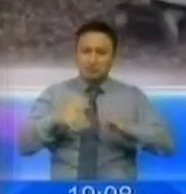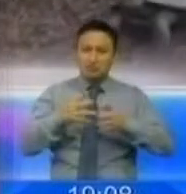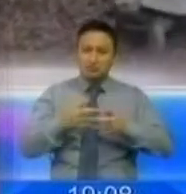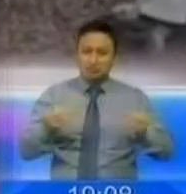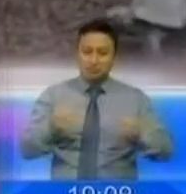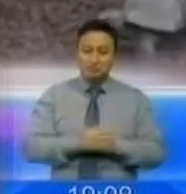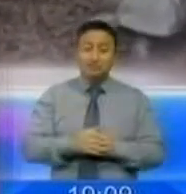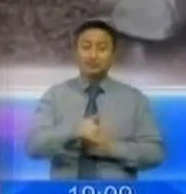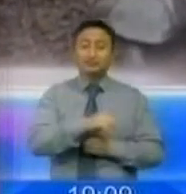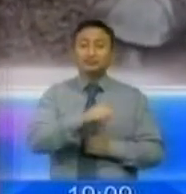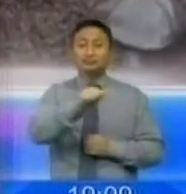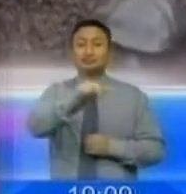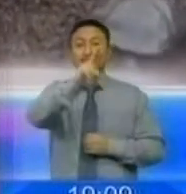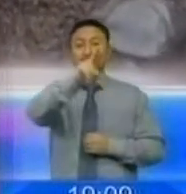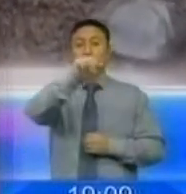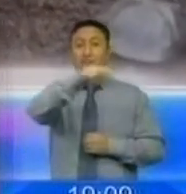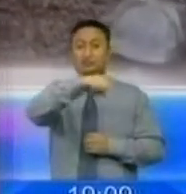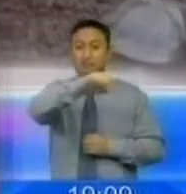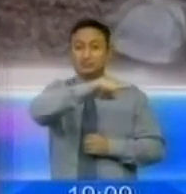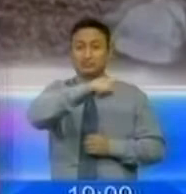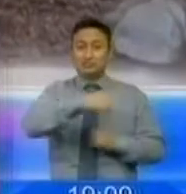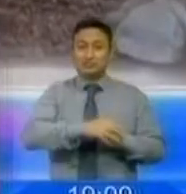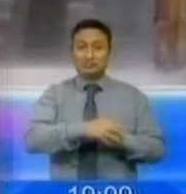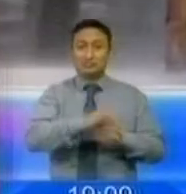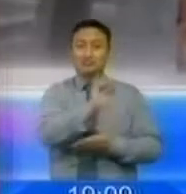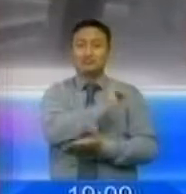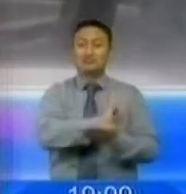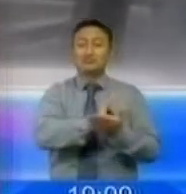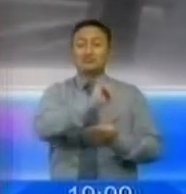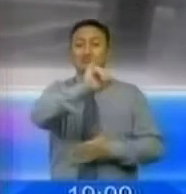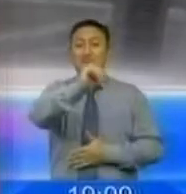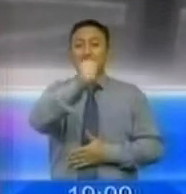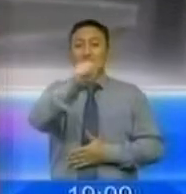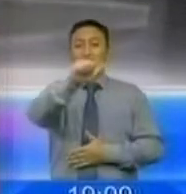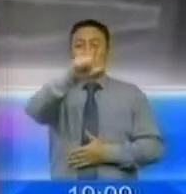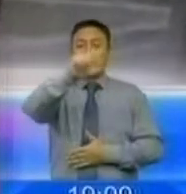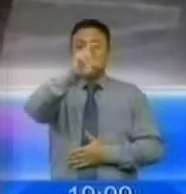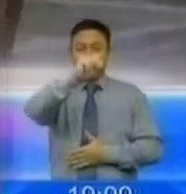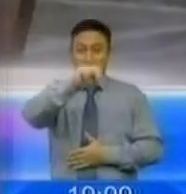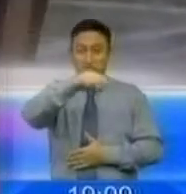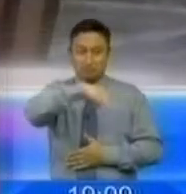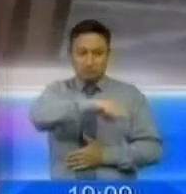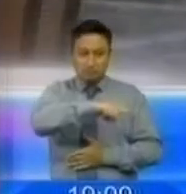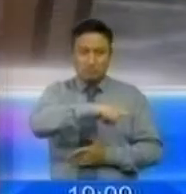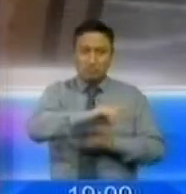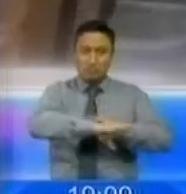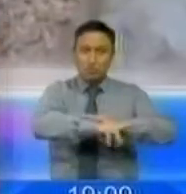crianza Arnaldo Tupiza, ubicado en la isla Isabela, en Galápagos.